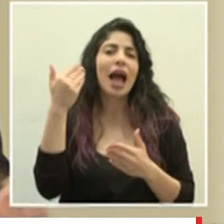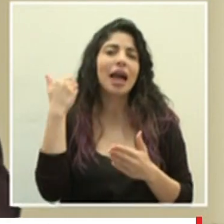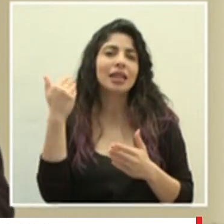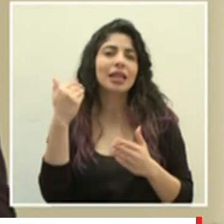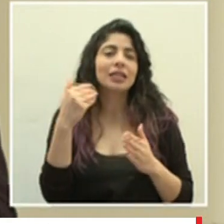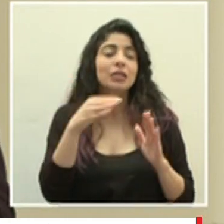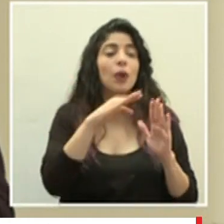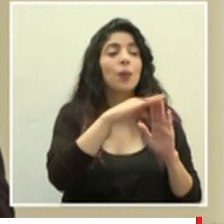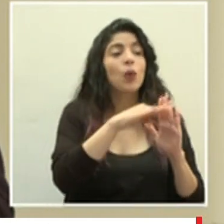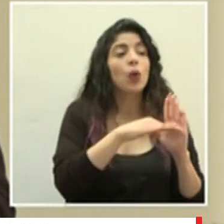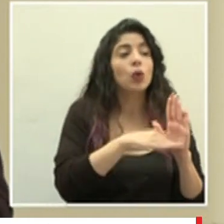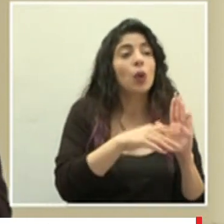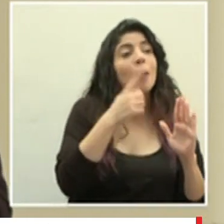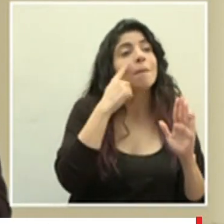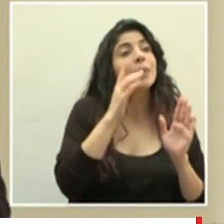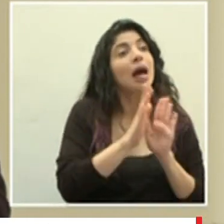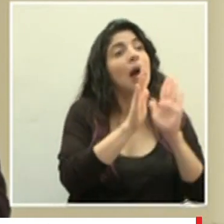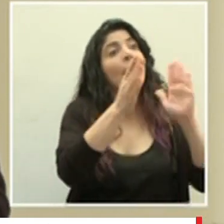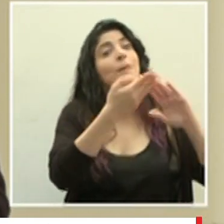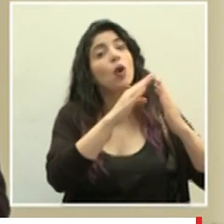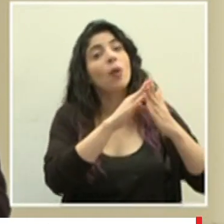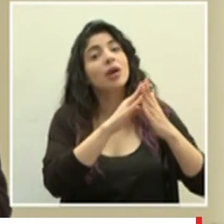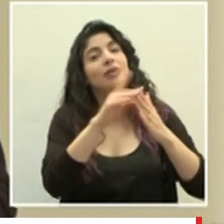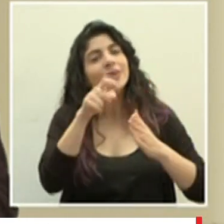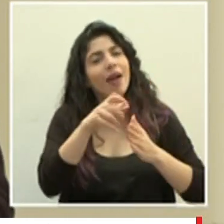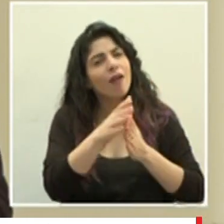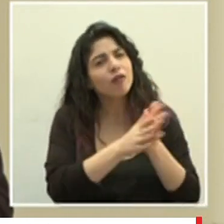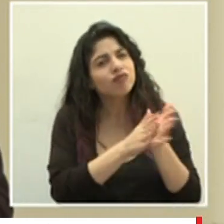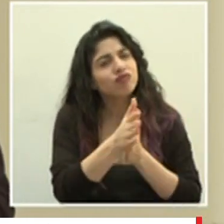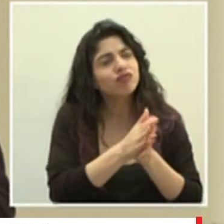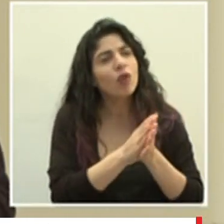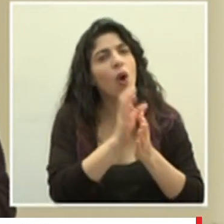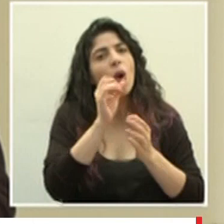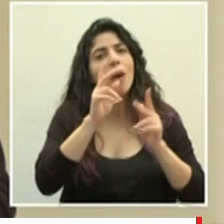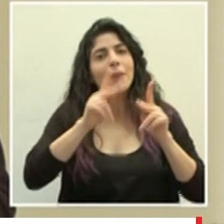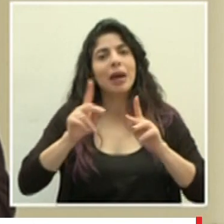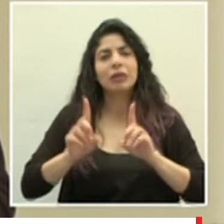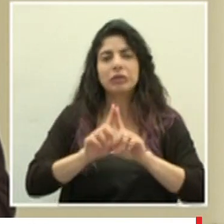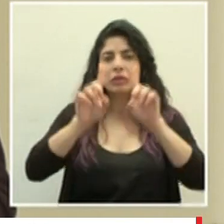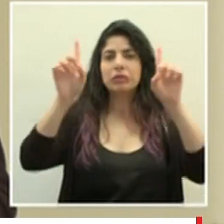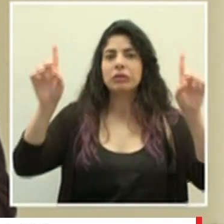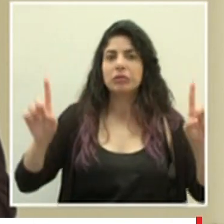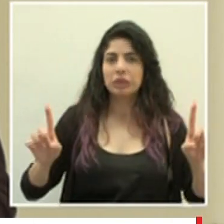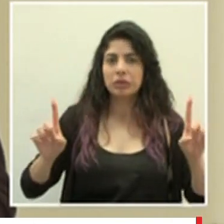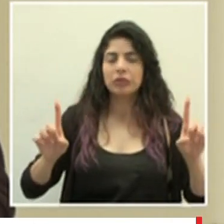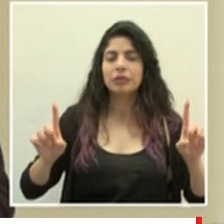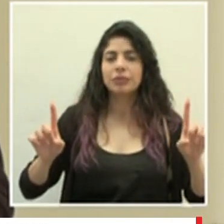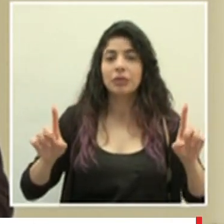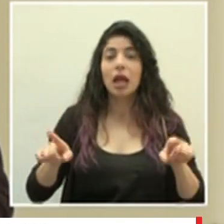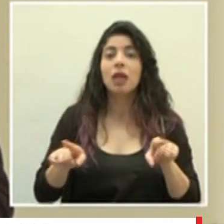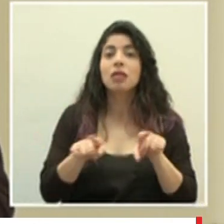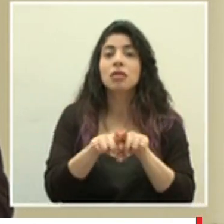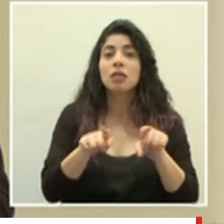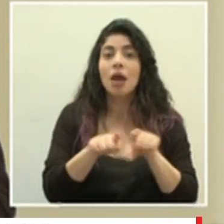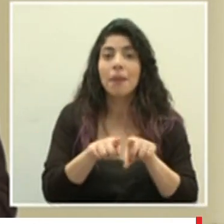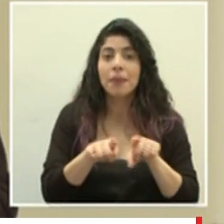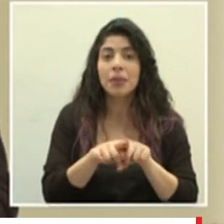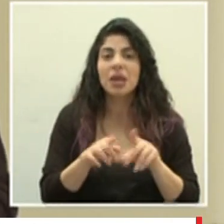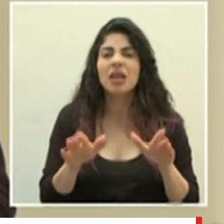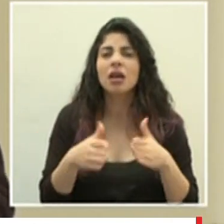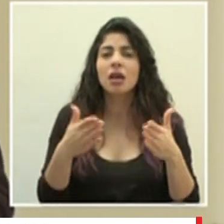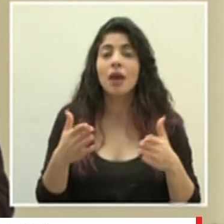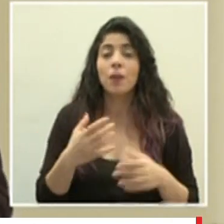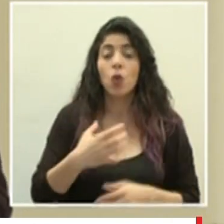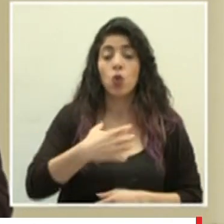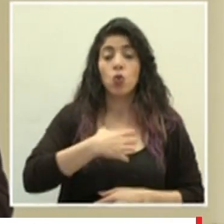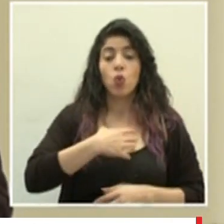protocolos generalizados para la población, del lavado de manos o del distanciamiento físico, sino también de que los